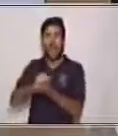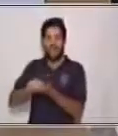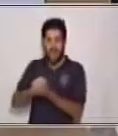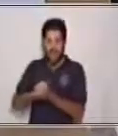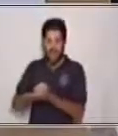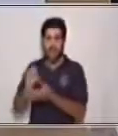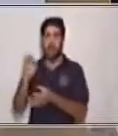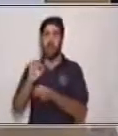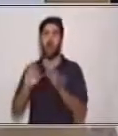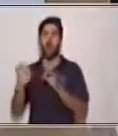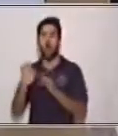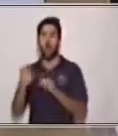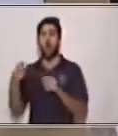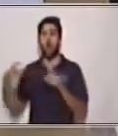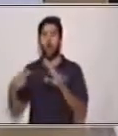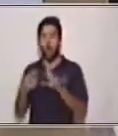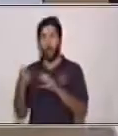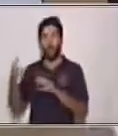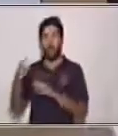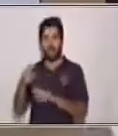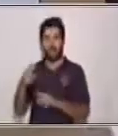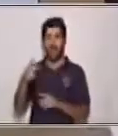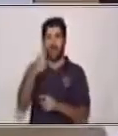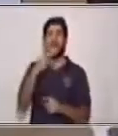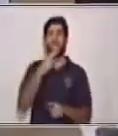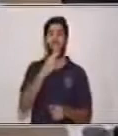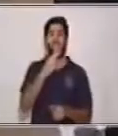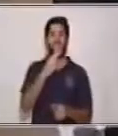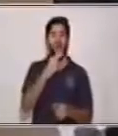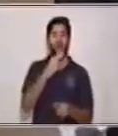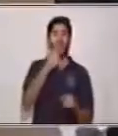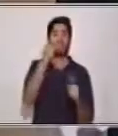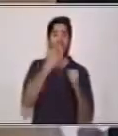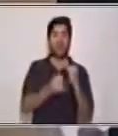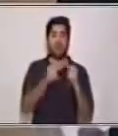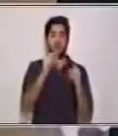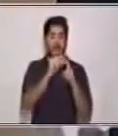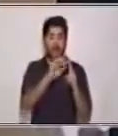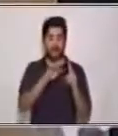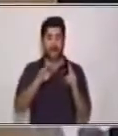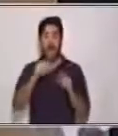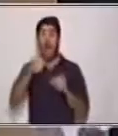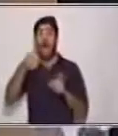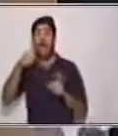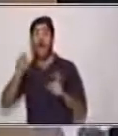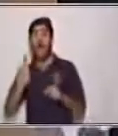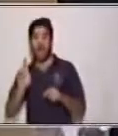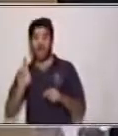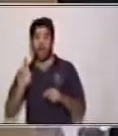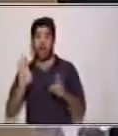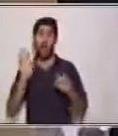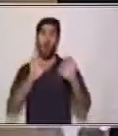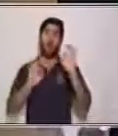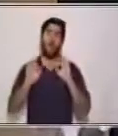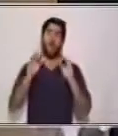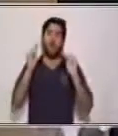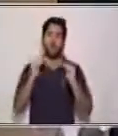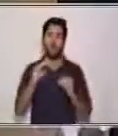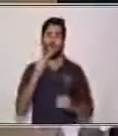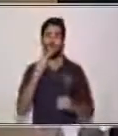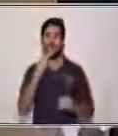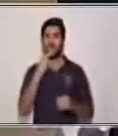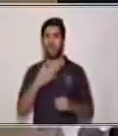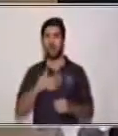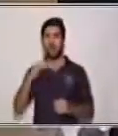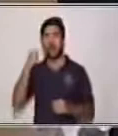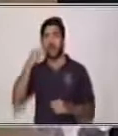en infinitivo. Quiero que escuches la diferencia. También pueden comenzar con verbos en imperativo, o sea